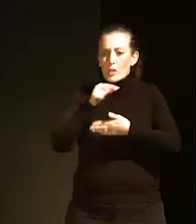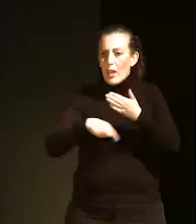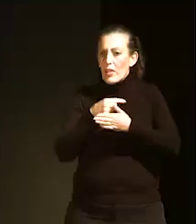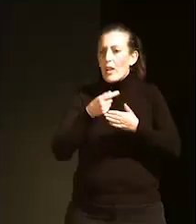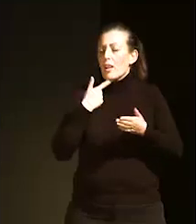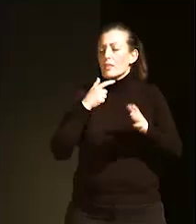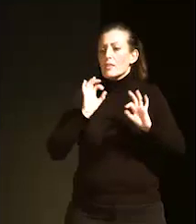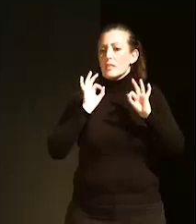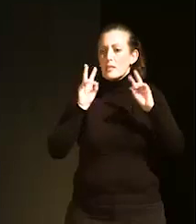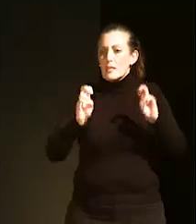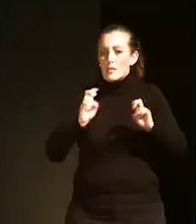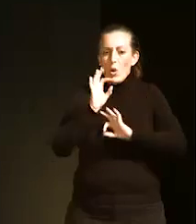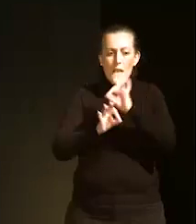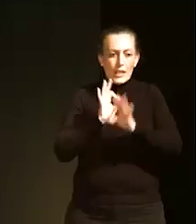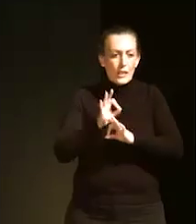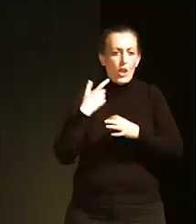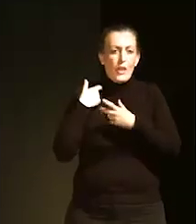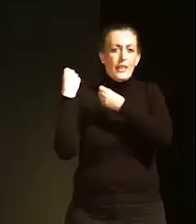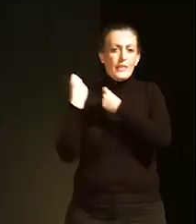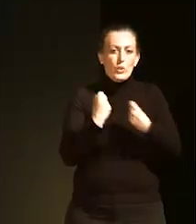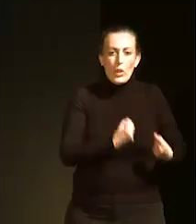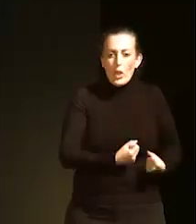organizaciones por instituciones